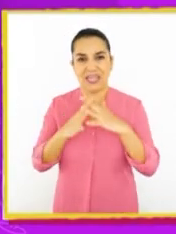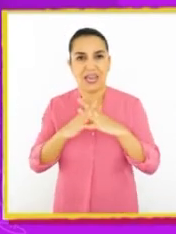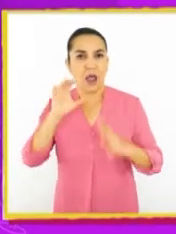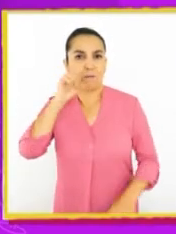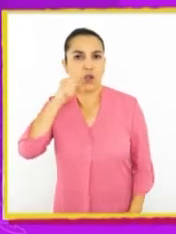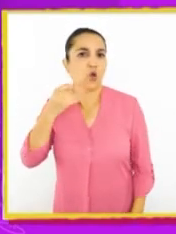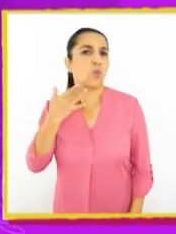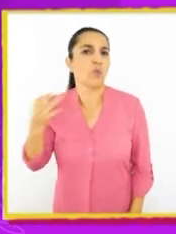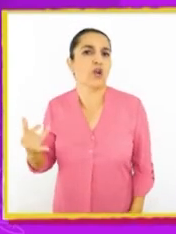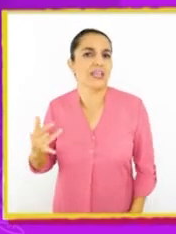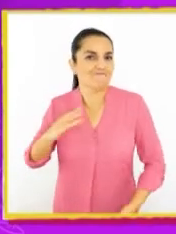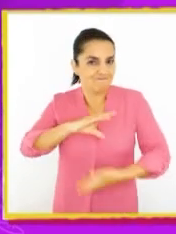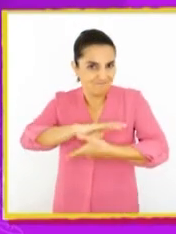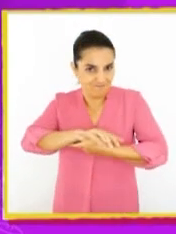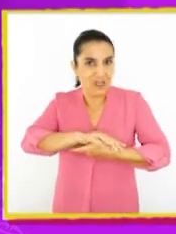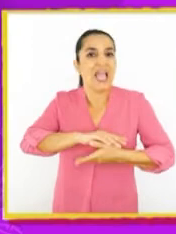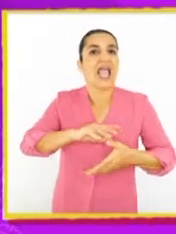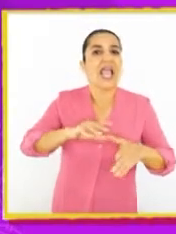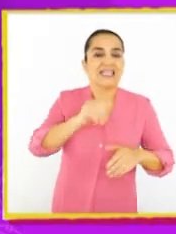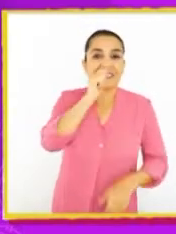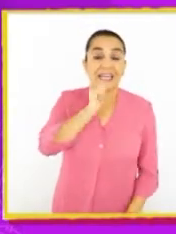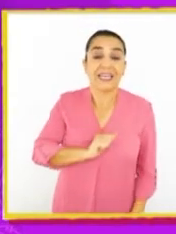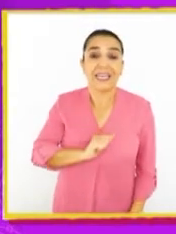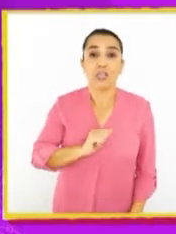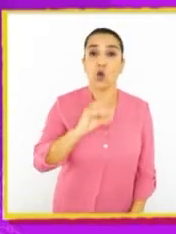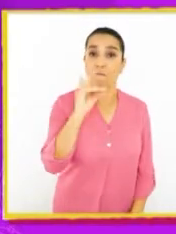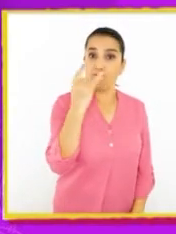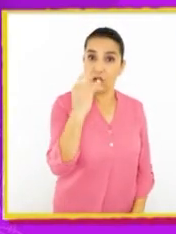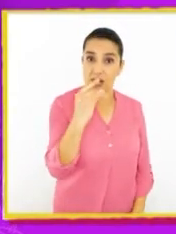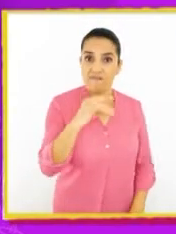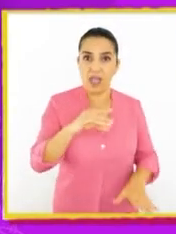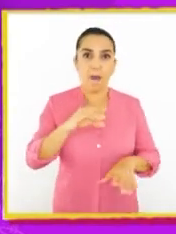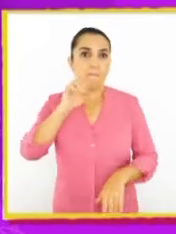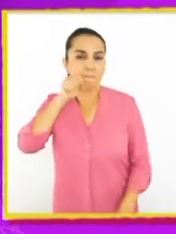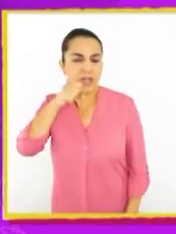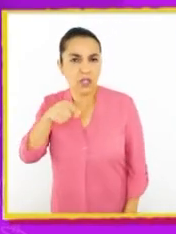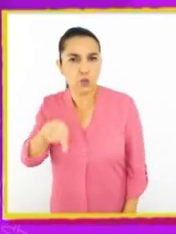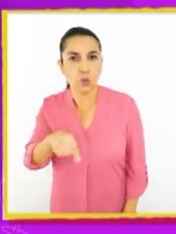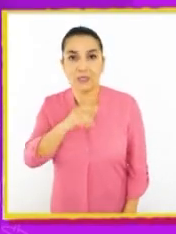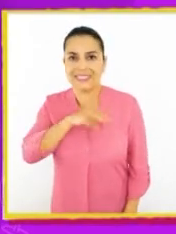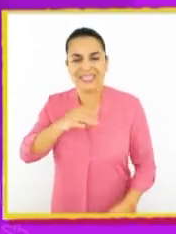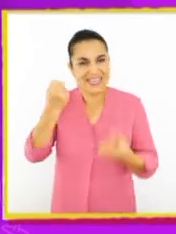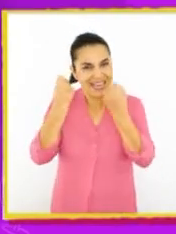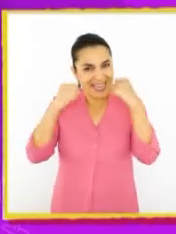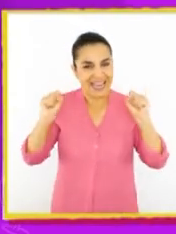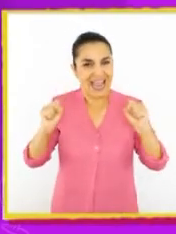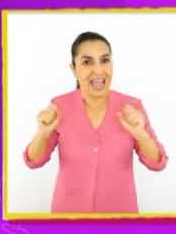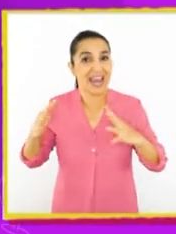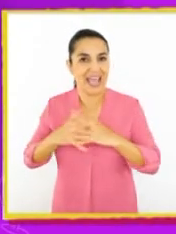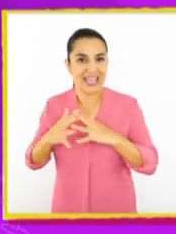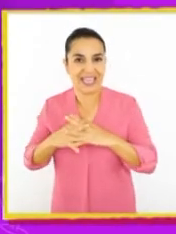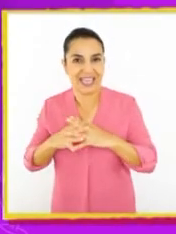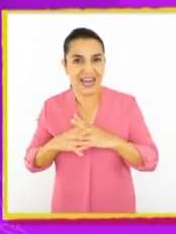a raíz de un tratado secreto entre Perú y Bolivia. Chile gana la guerra y en el tratado de